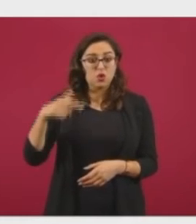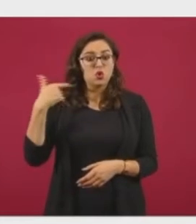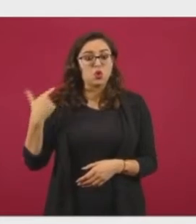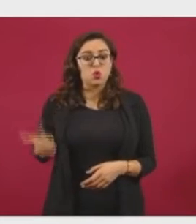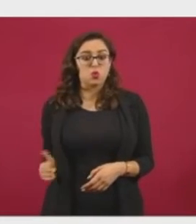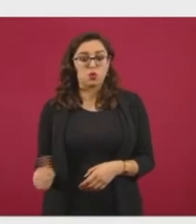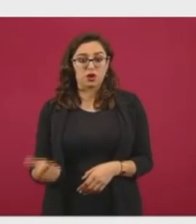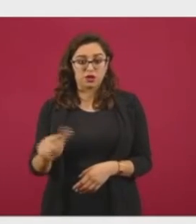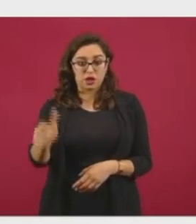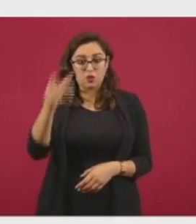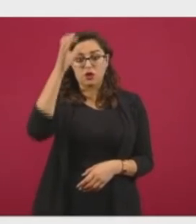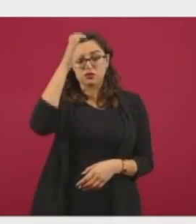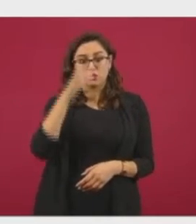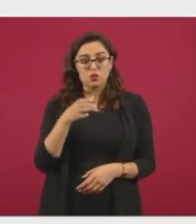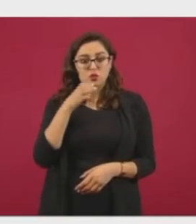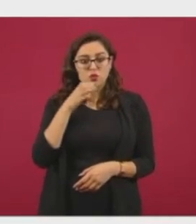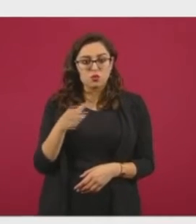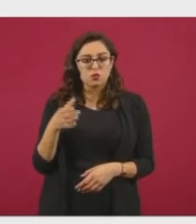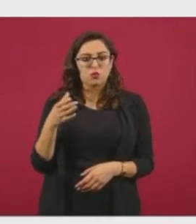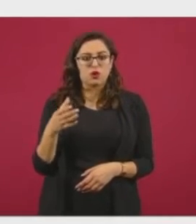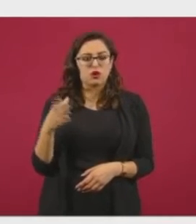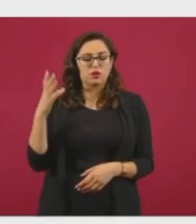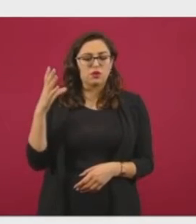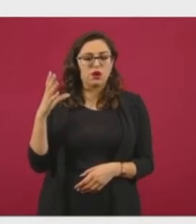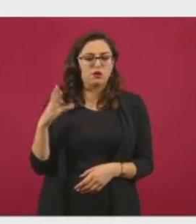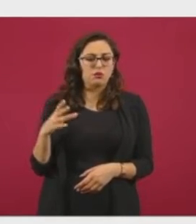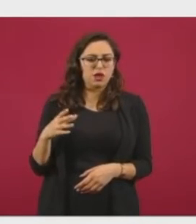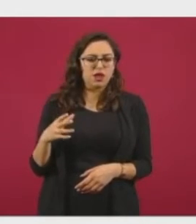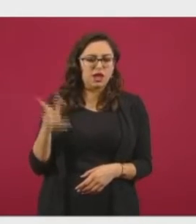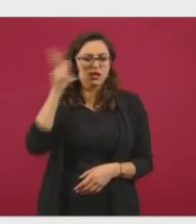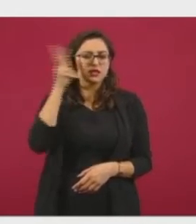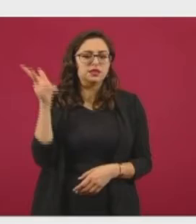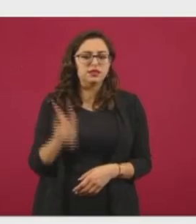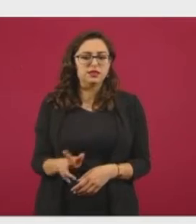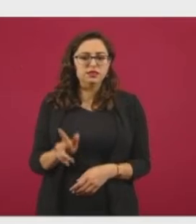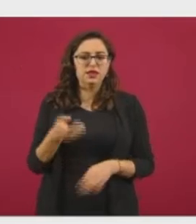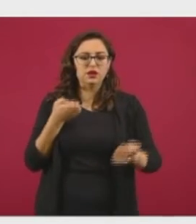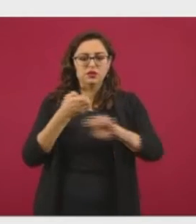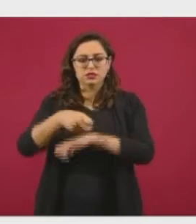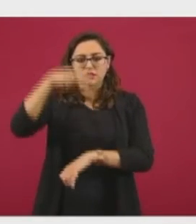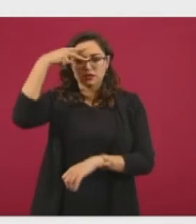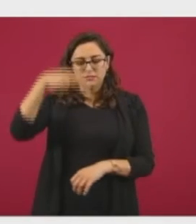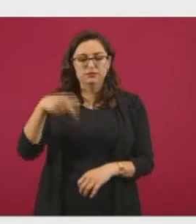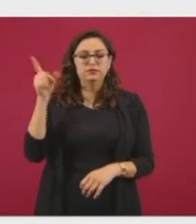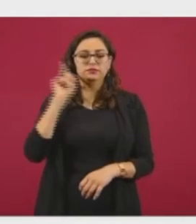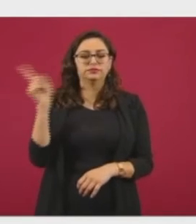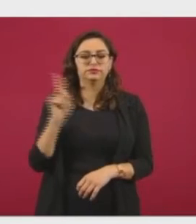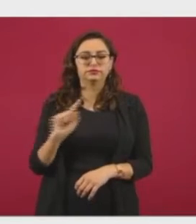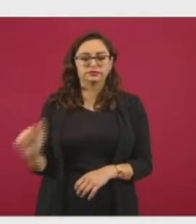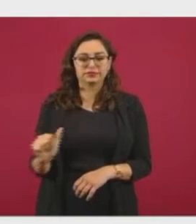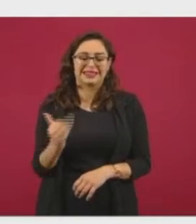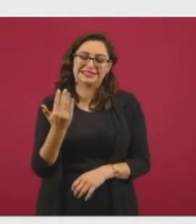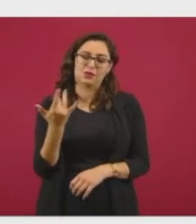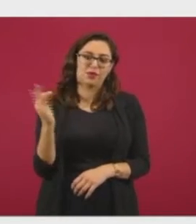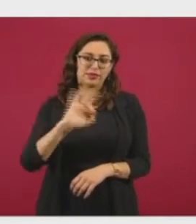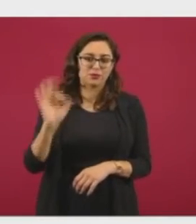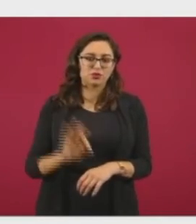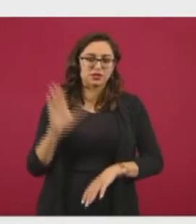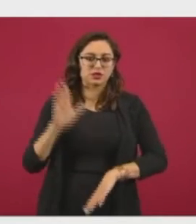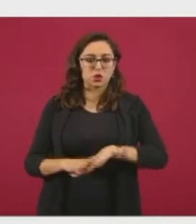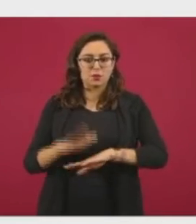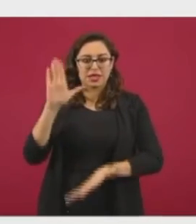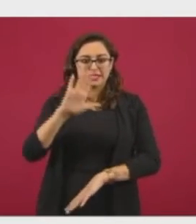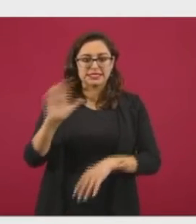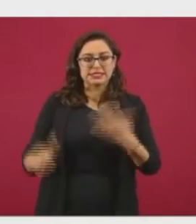Coahuila, Hidalgo, el Estado de México y Zacatecas con más del 50% de ocupación. La Ciudad de